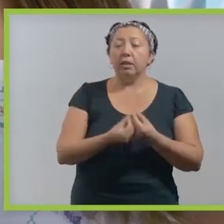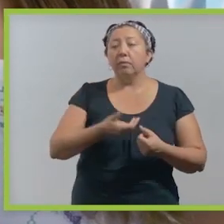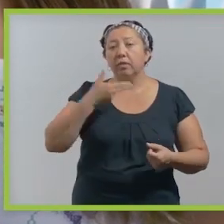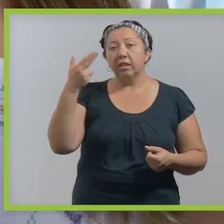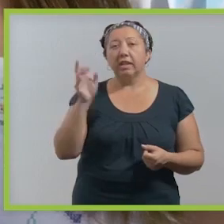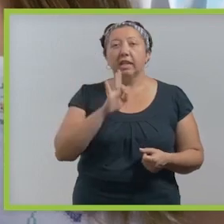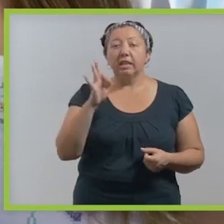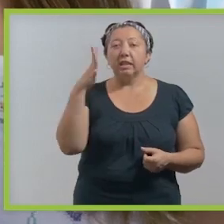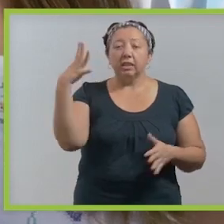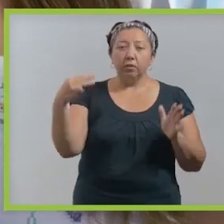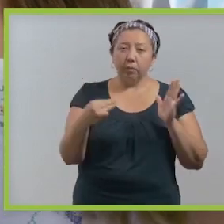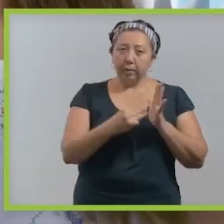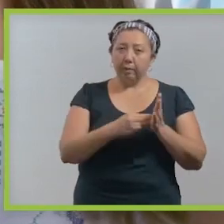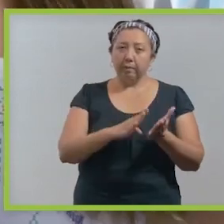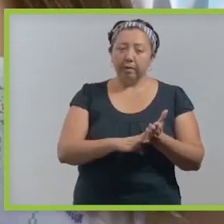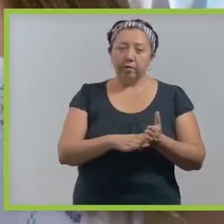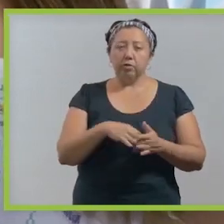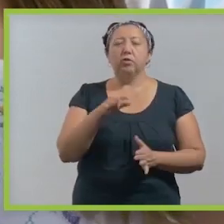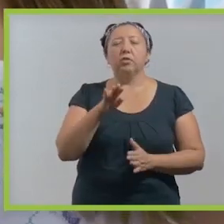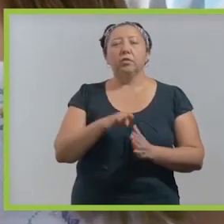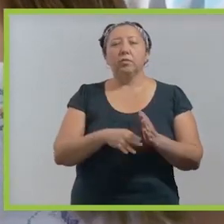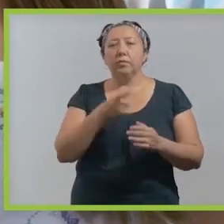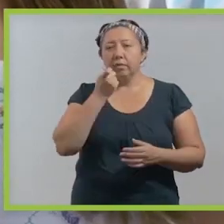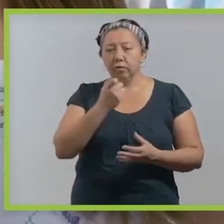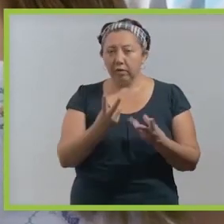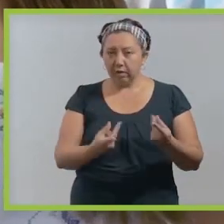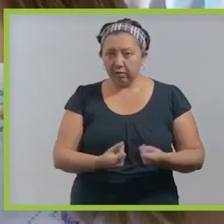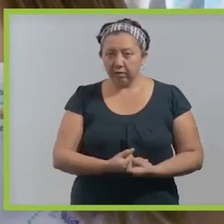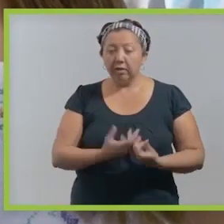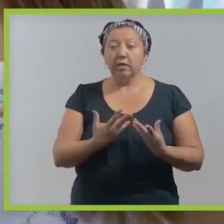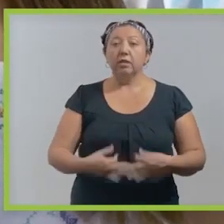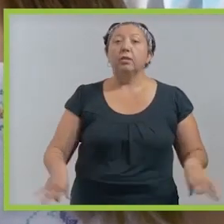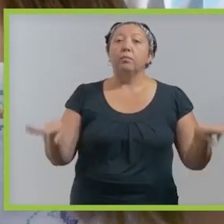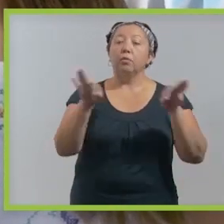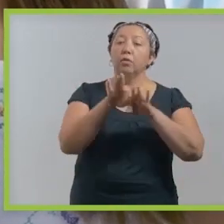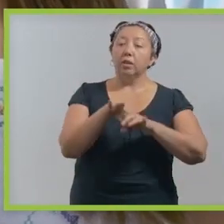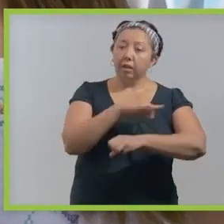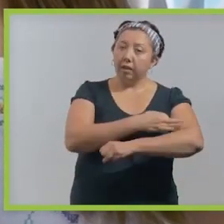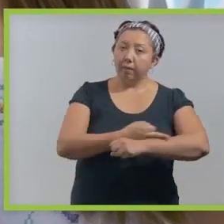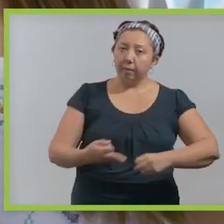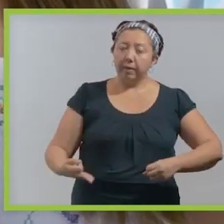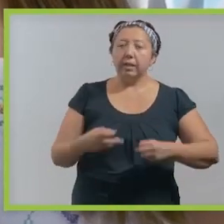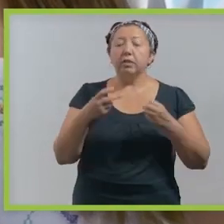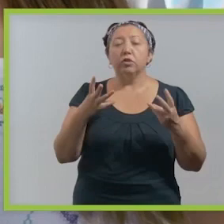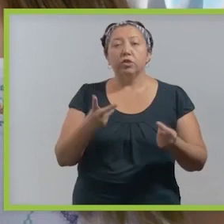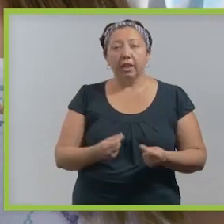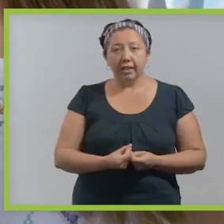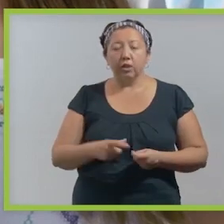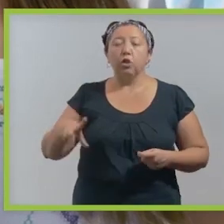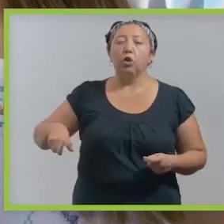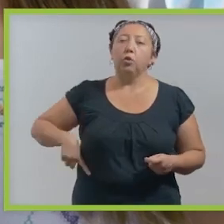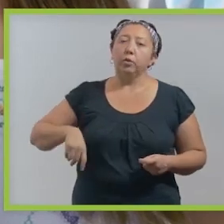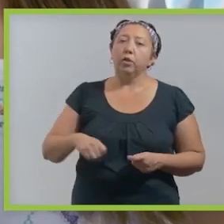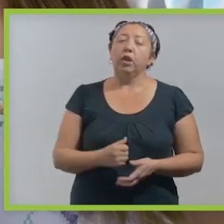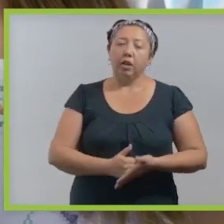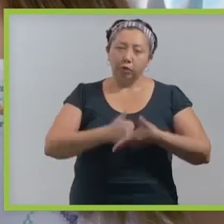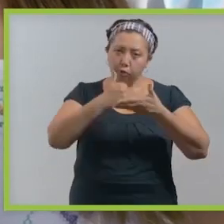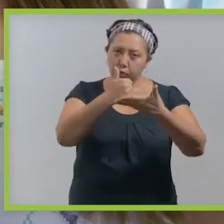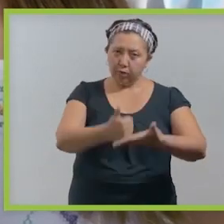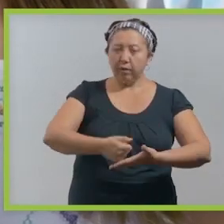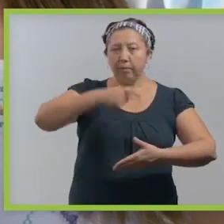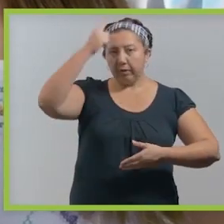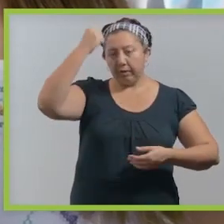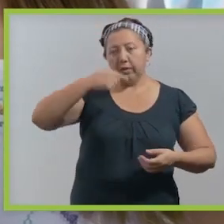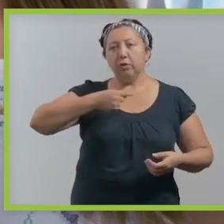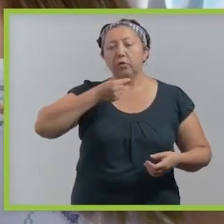hablando de casi 5,000 pesos que se están ahorrando. Es muy importante para nosotros que las familias no hagan estos gastos, que en el gobierno los podamos apoyar